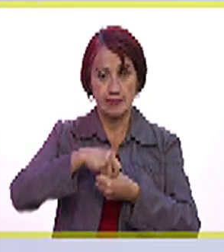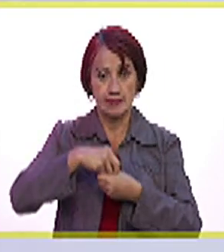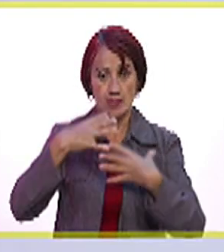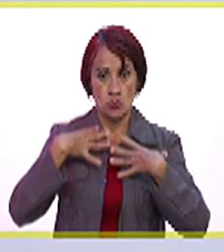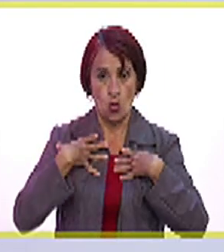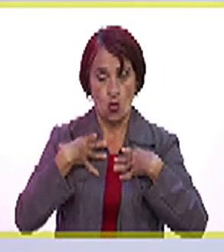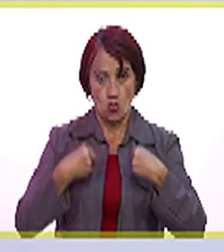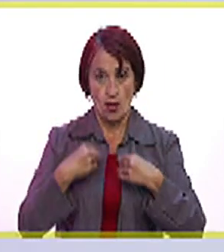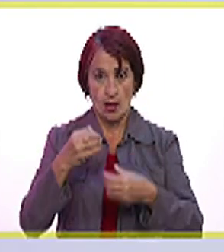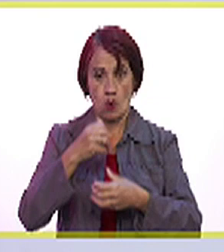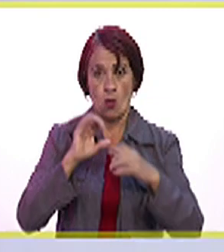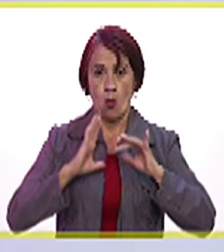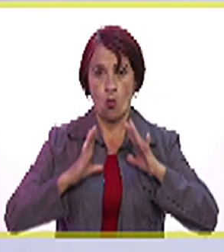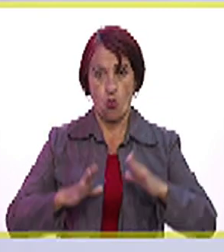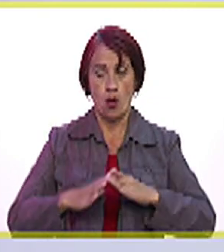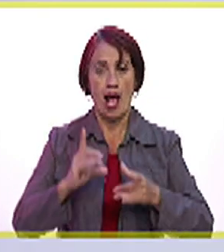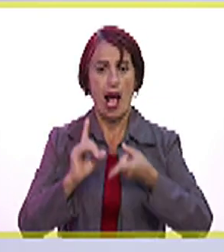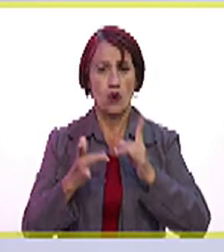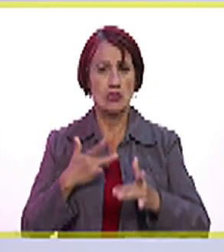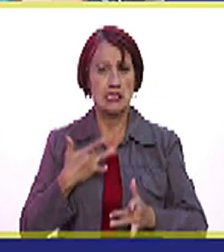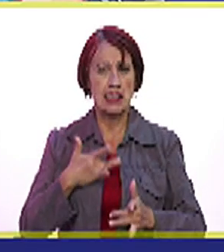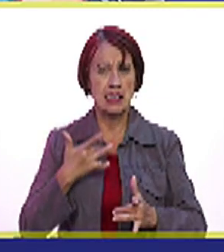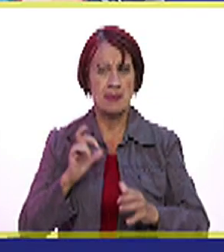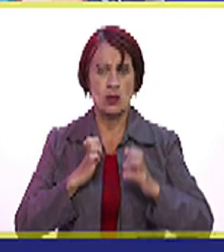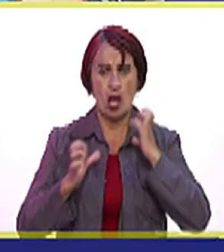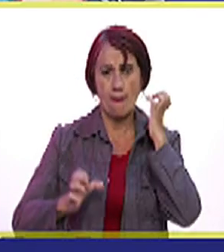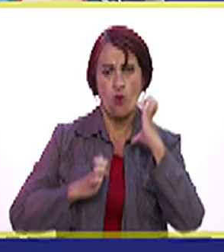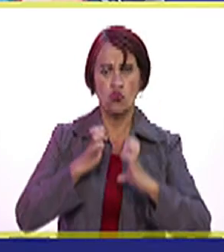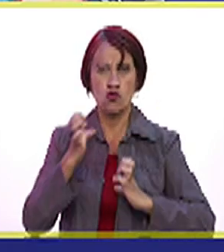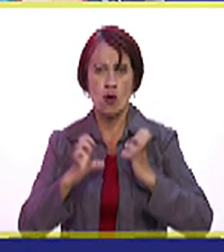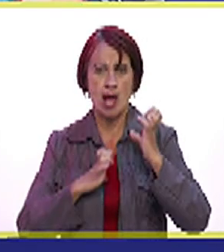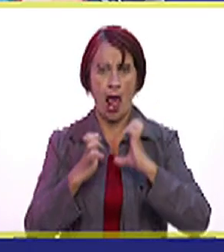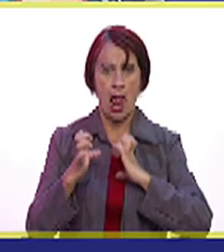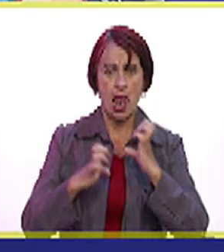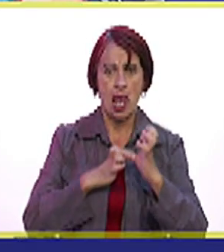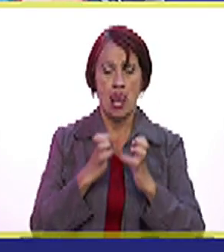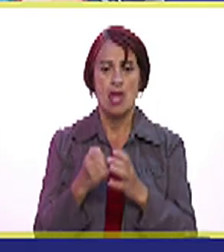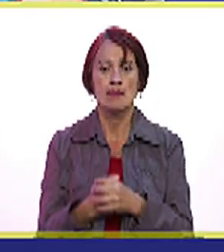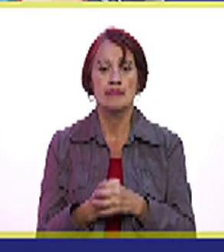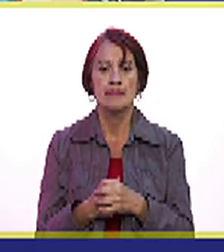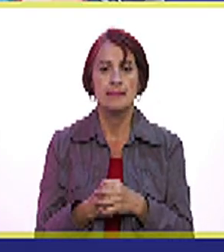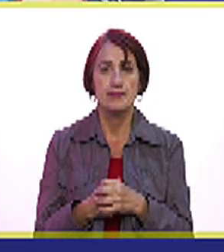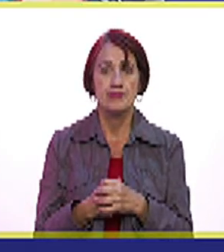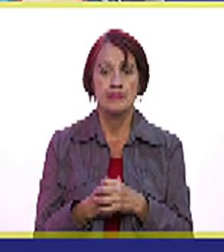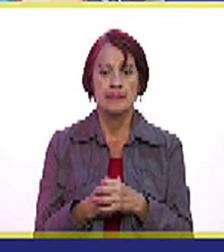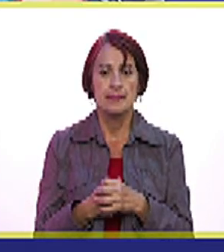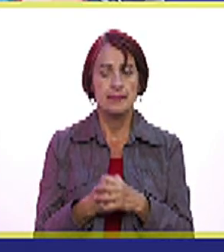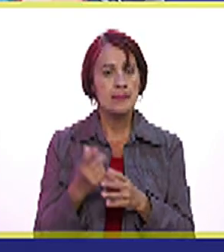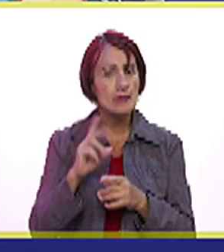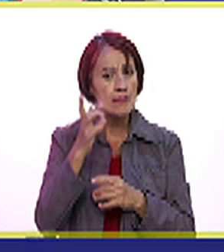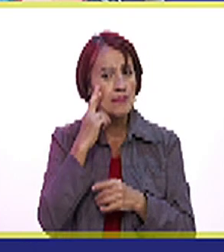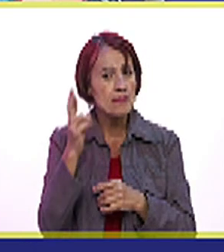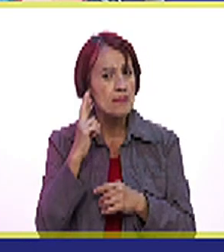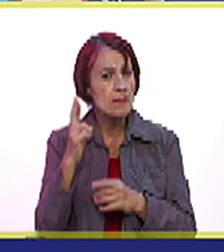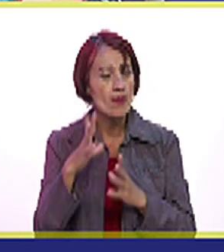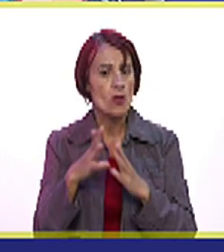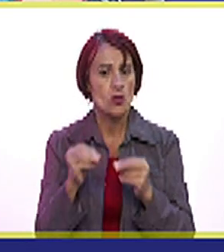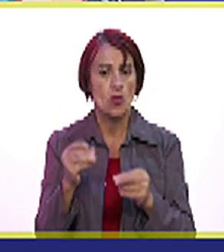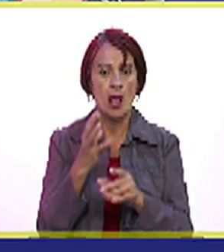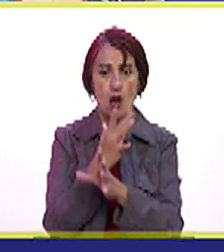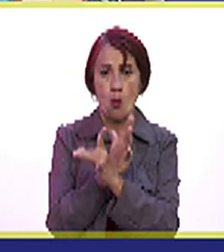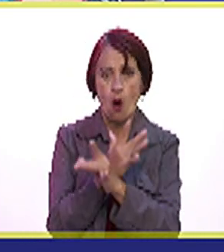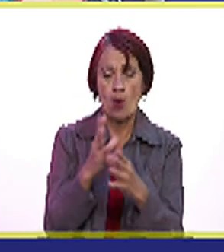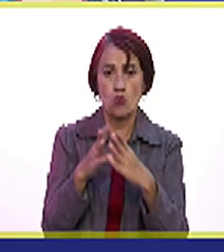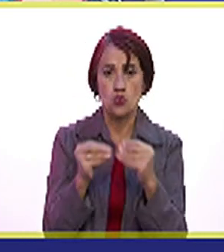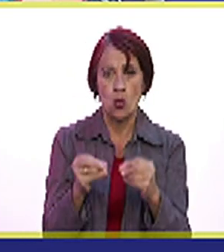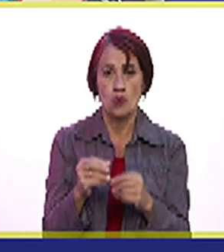una parte sentimental. Aquí tengo una palabra que tengo amount. Amount. Si les suena es porque ahorita hay un juego que se llama algo